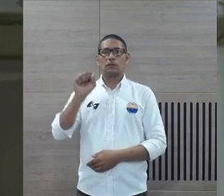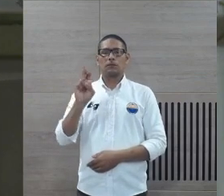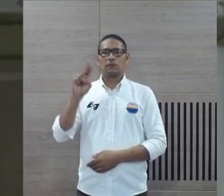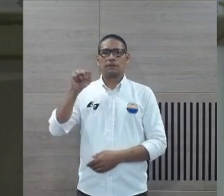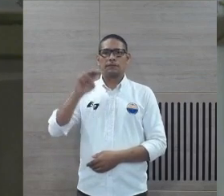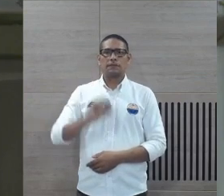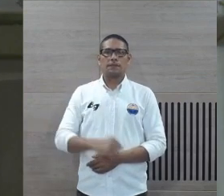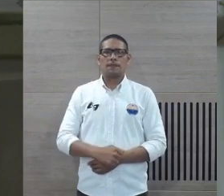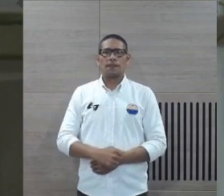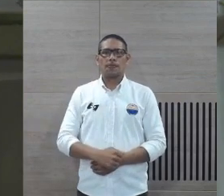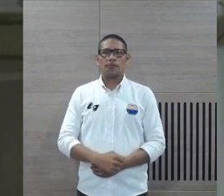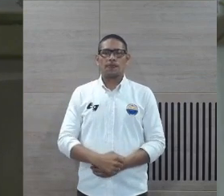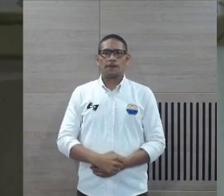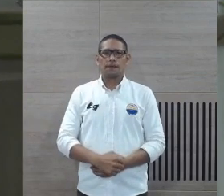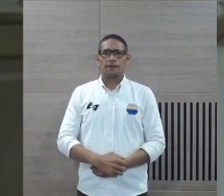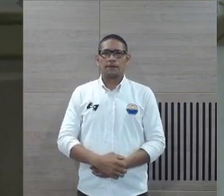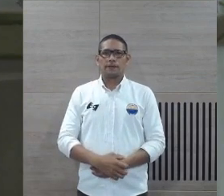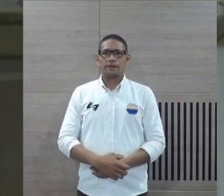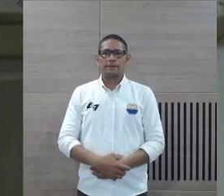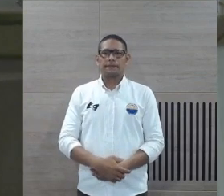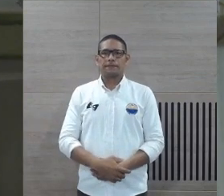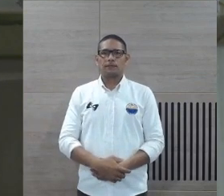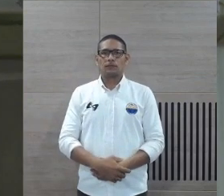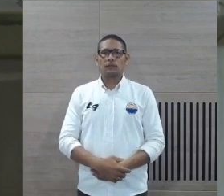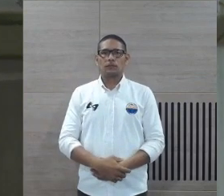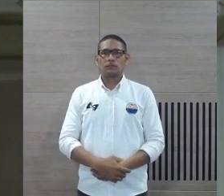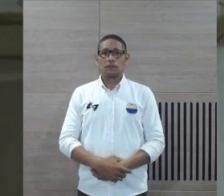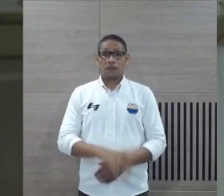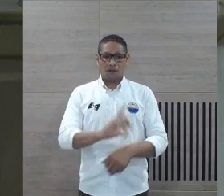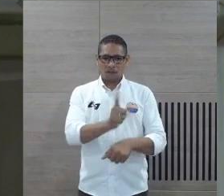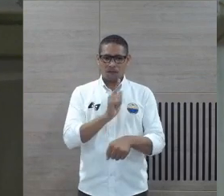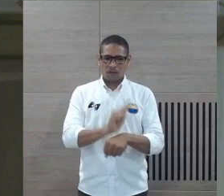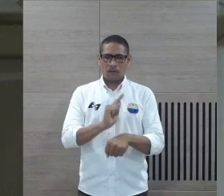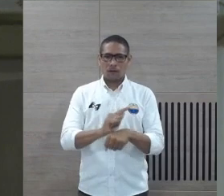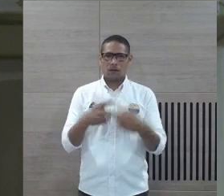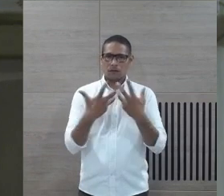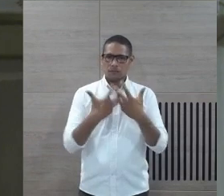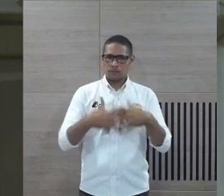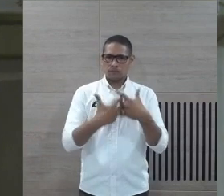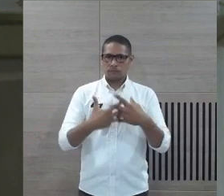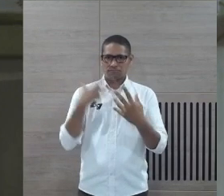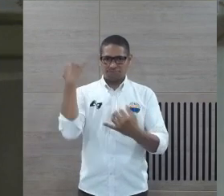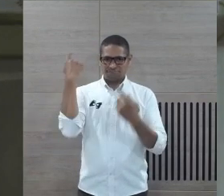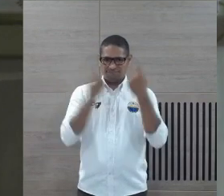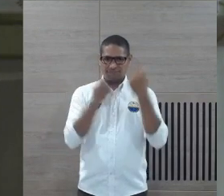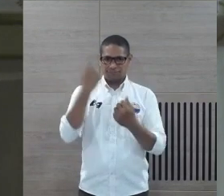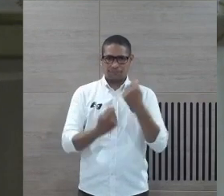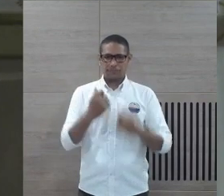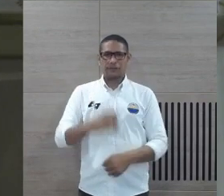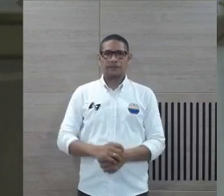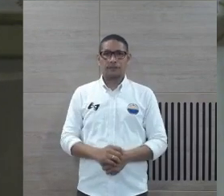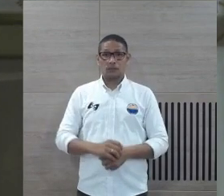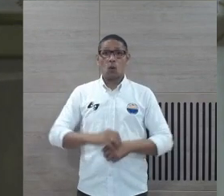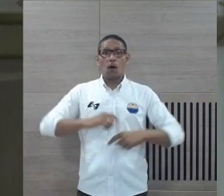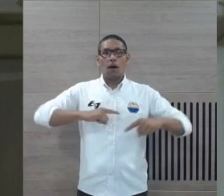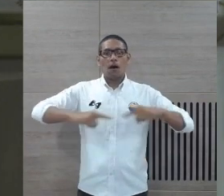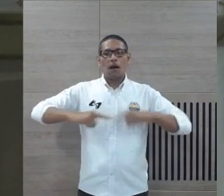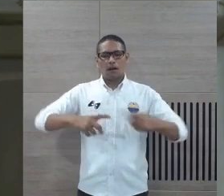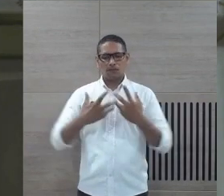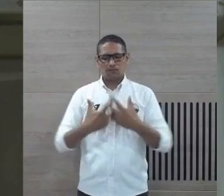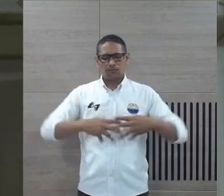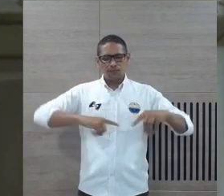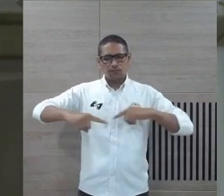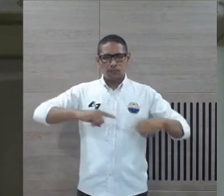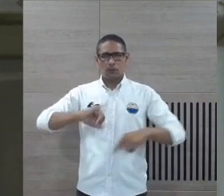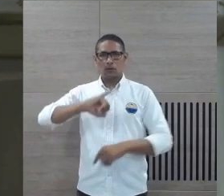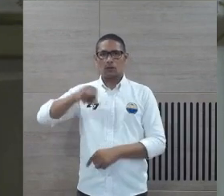Facultad de Empresariales y Económicas. Administrador de Empresas. Juliet Paola Maestre Contreras. Edwin Enrique